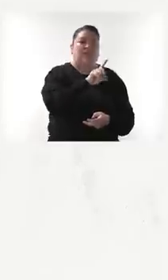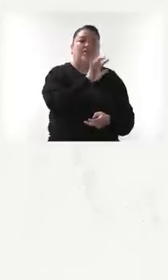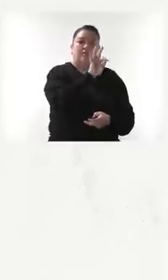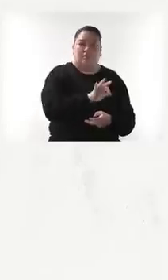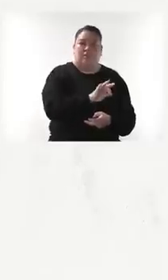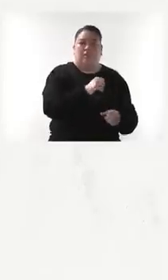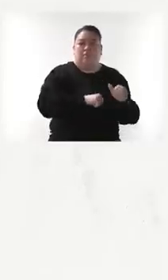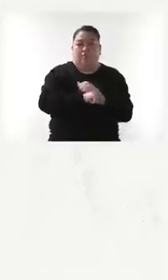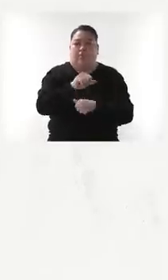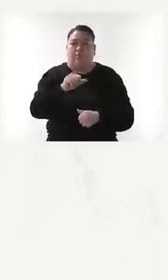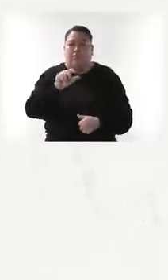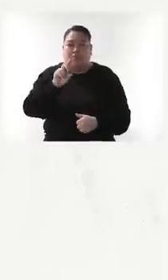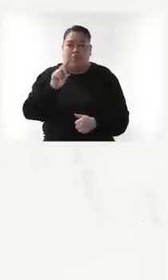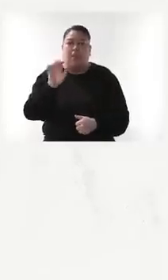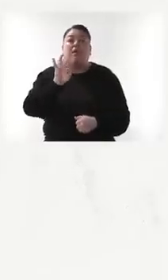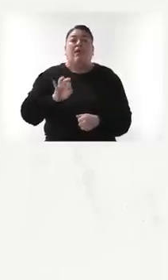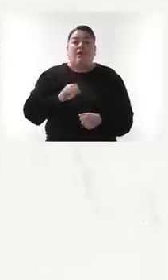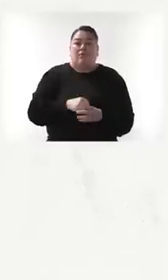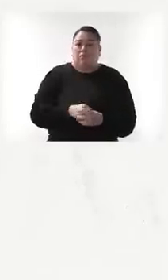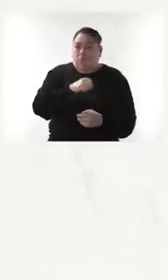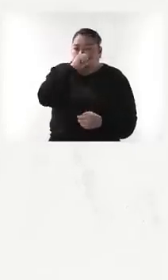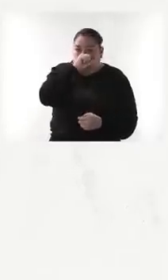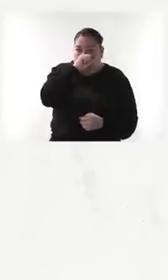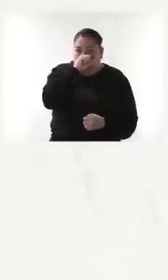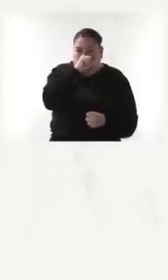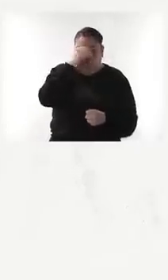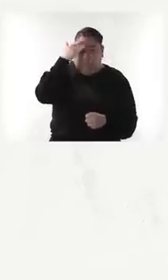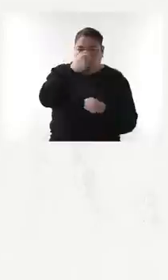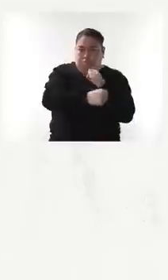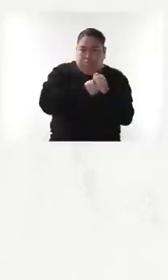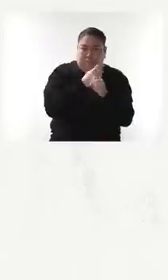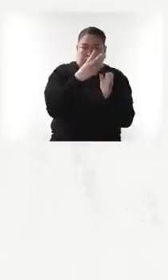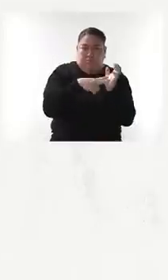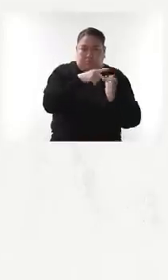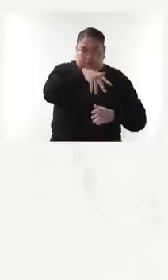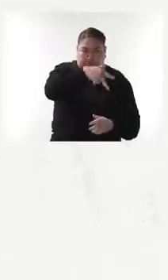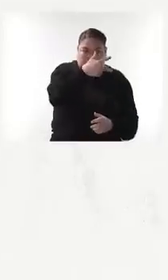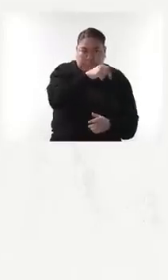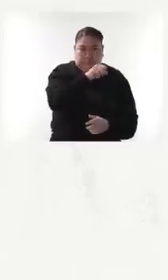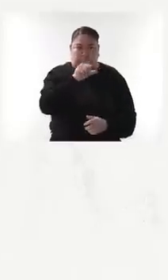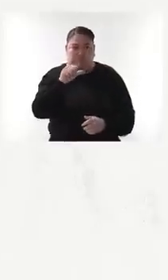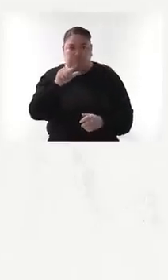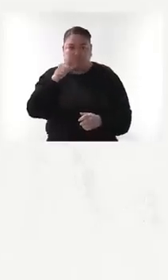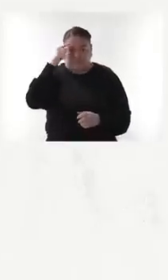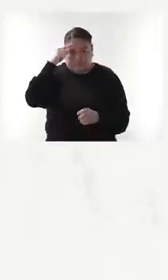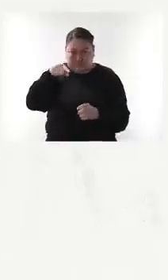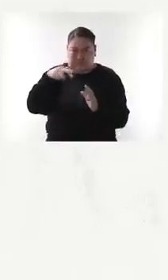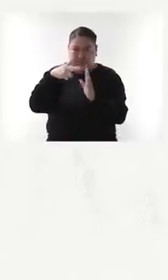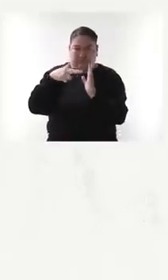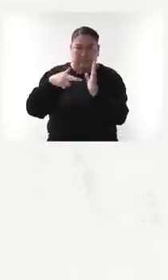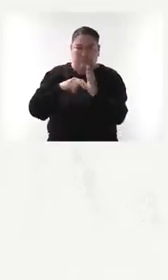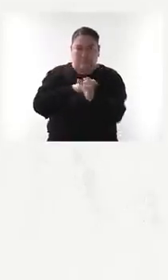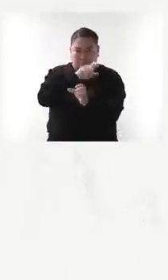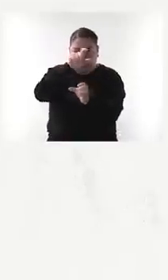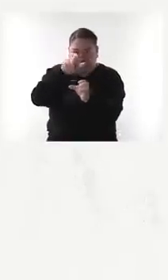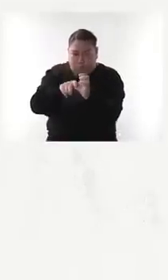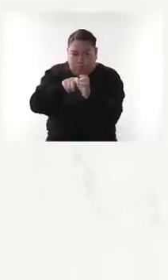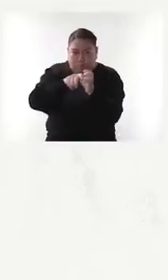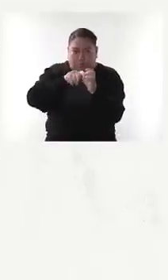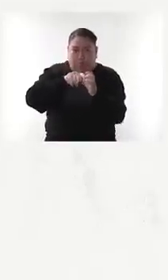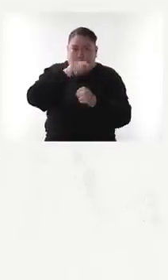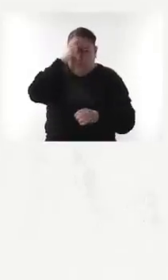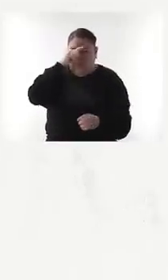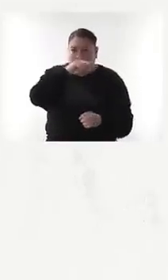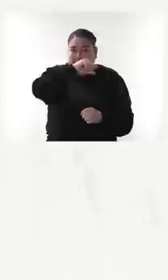5%. En 2013 la Asamblea de la Liga de Dueños generó reglas para regular